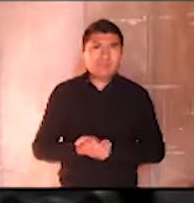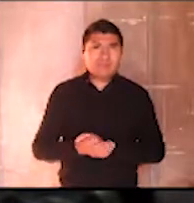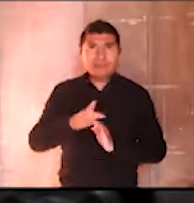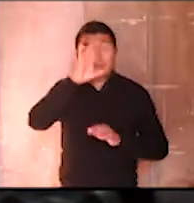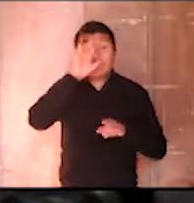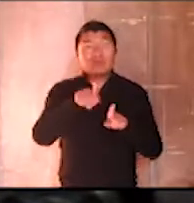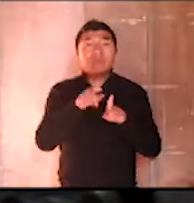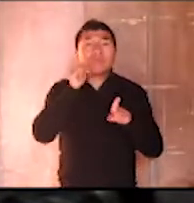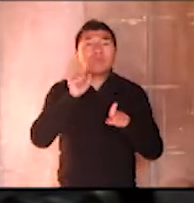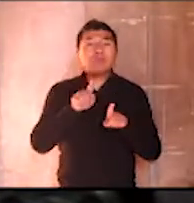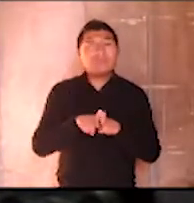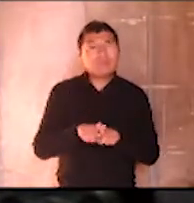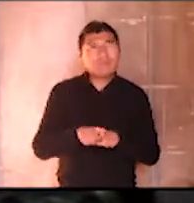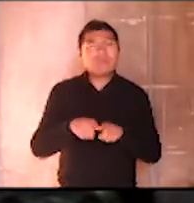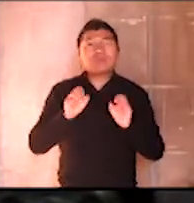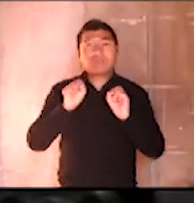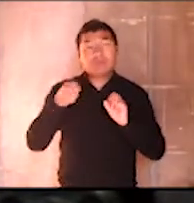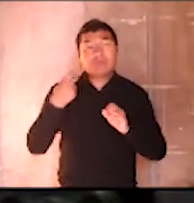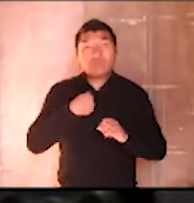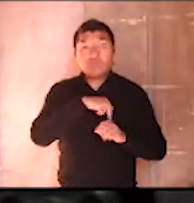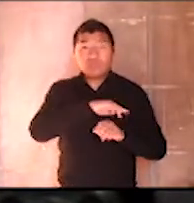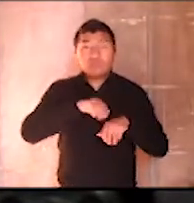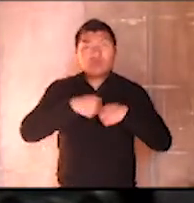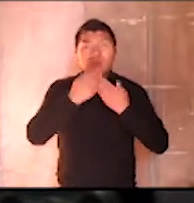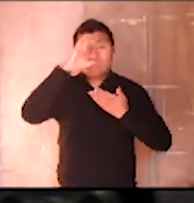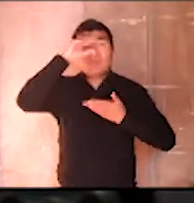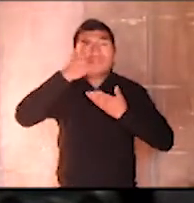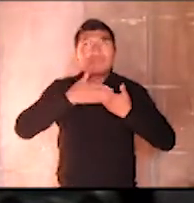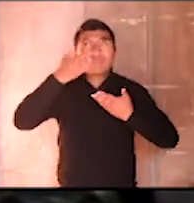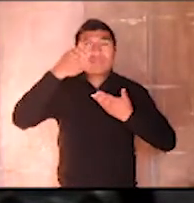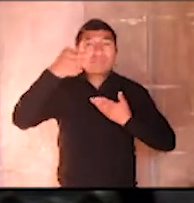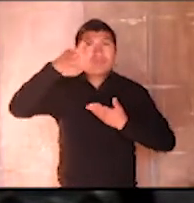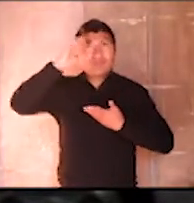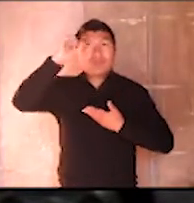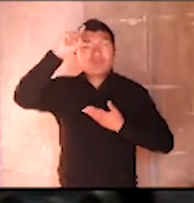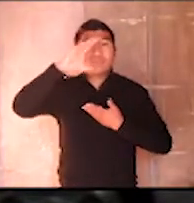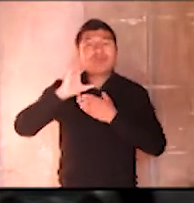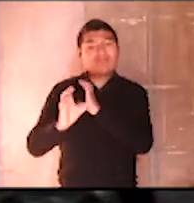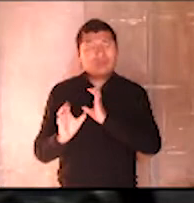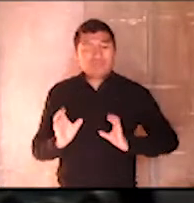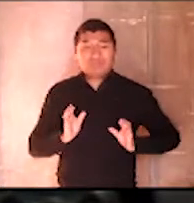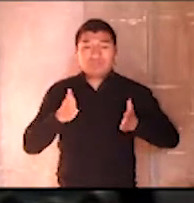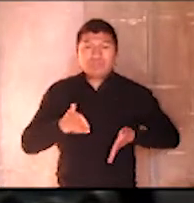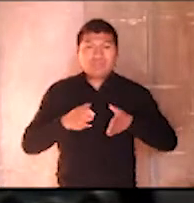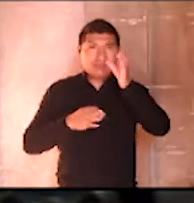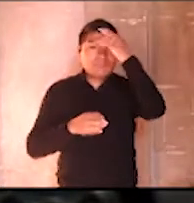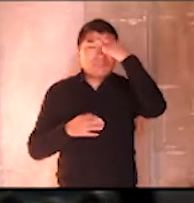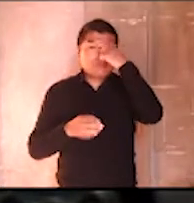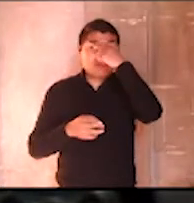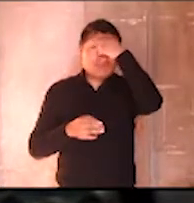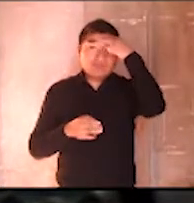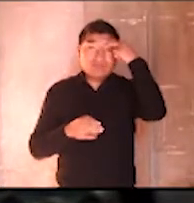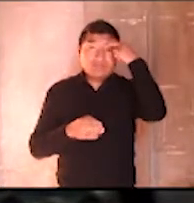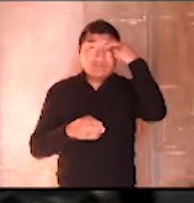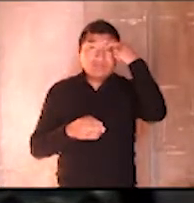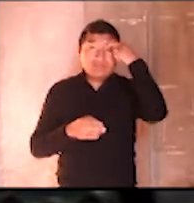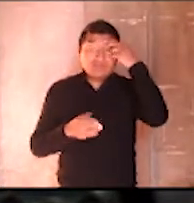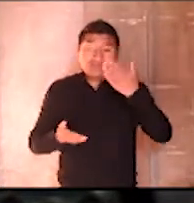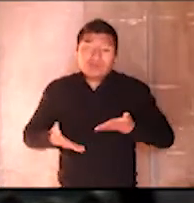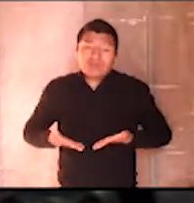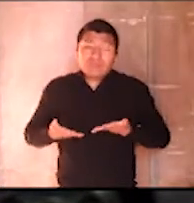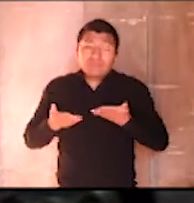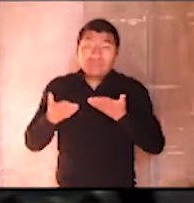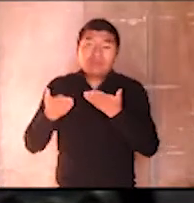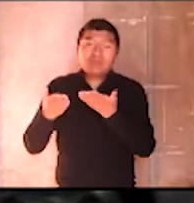Queridos hermanos, si nosotros como hijos de Dios, como cristianos y como católicos,